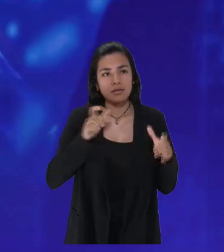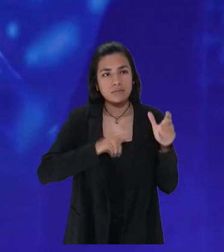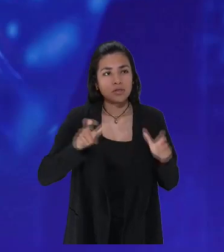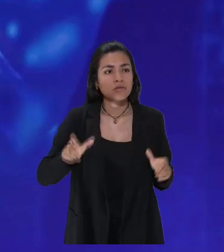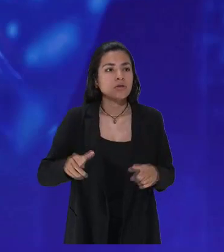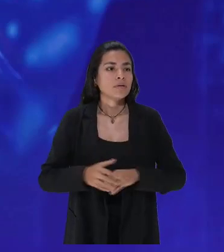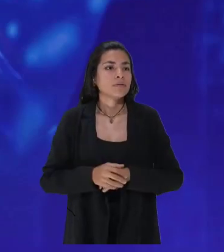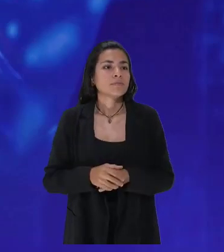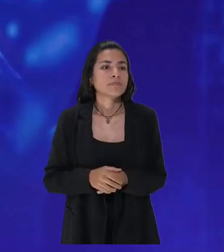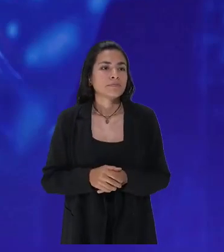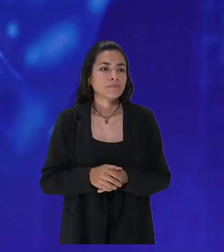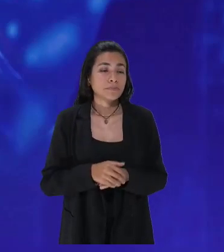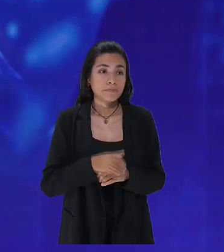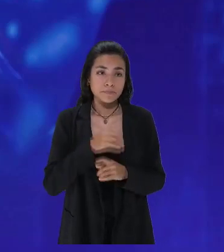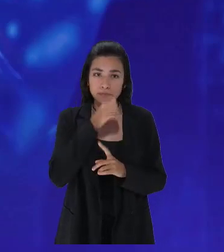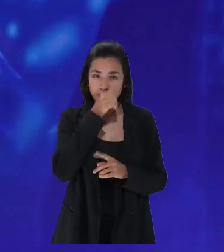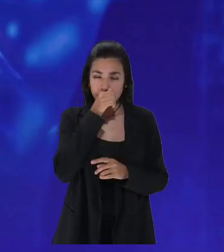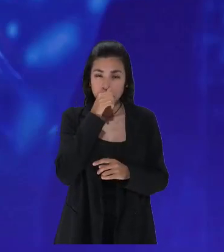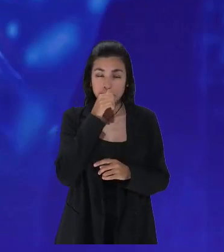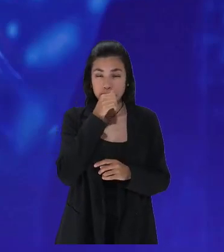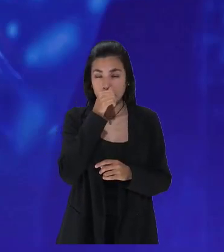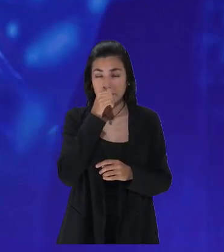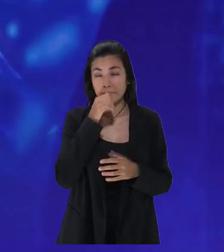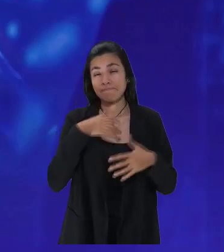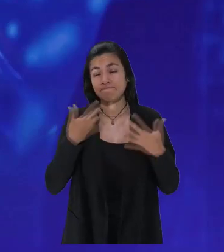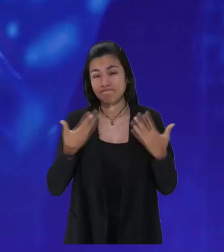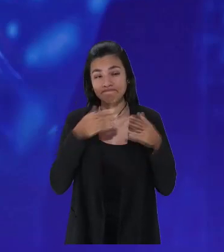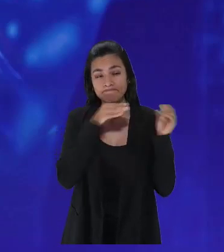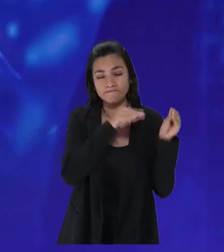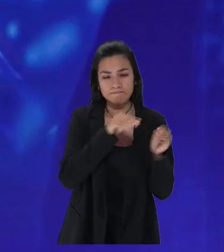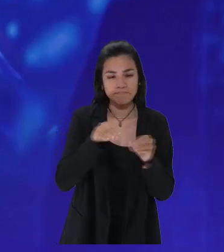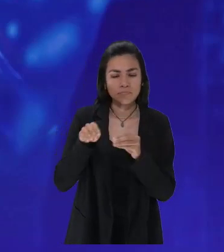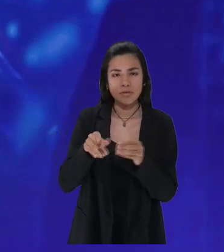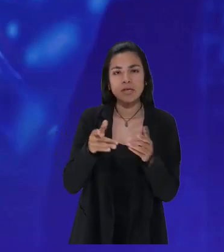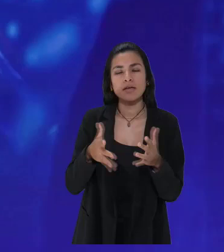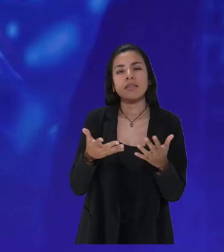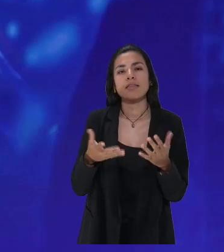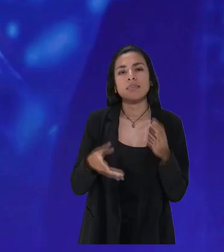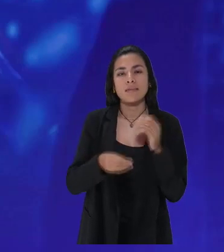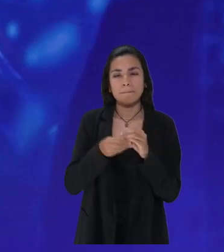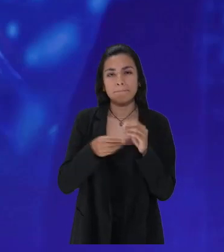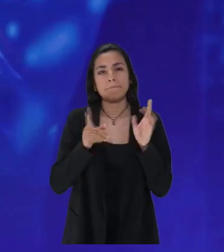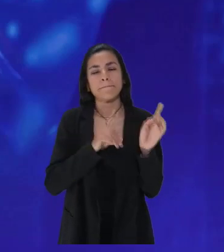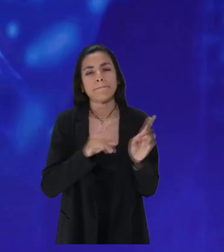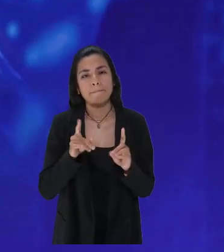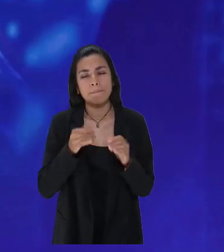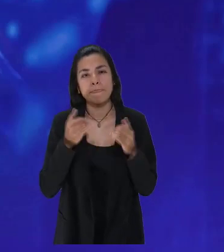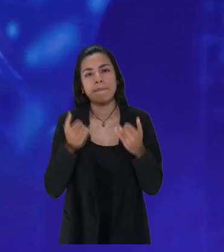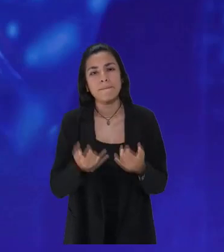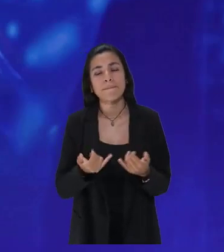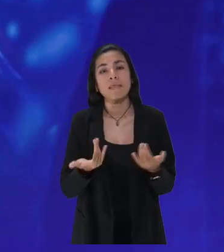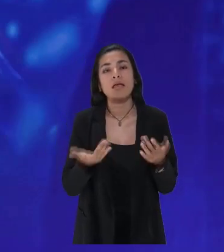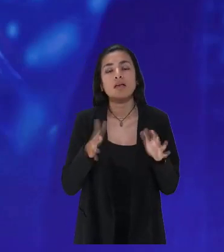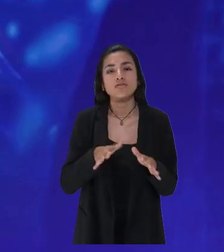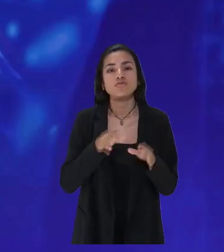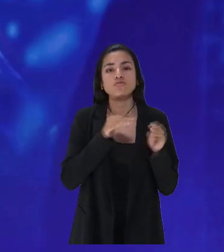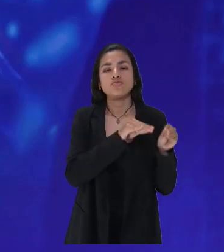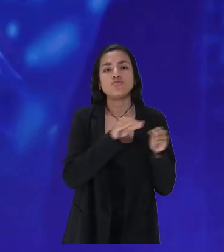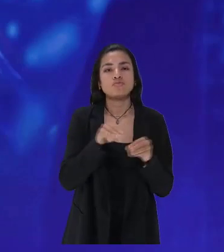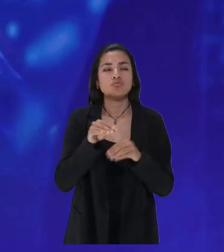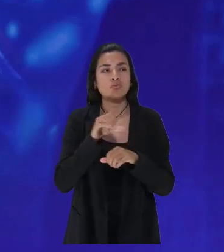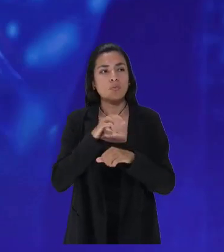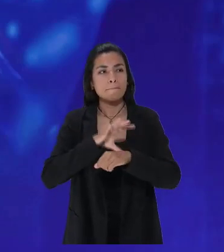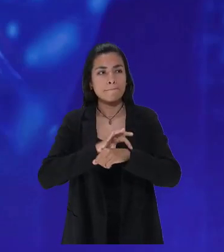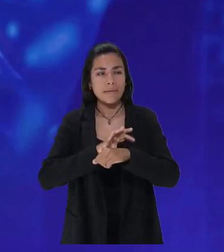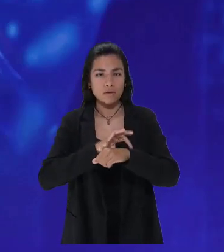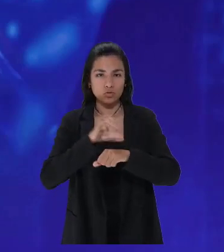fue una evolución importante en nuestro proceso de capacitación, incluso que actualmente se utiliza para nosotros entrenarnos como médicos y